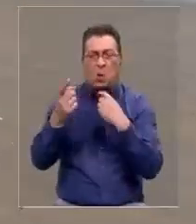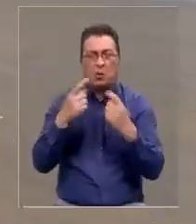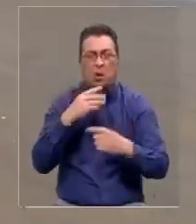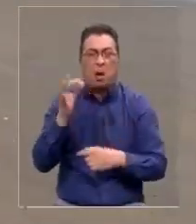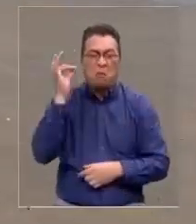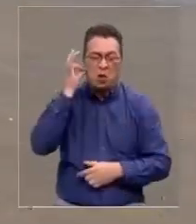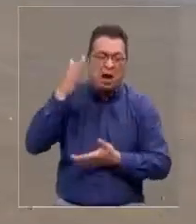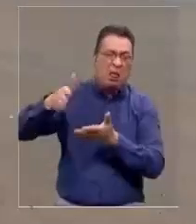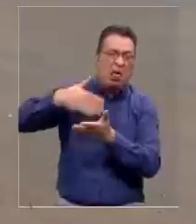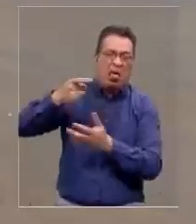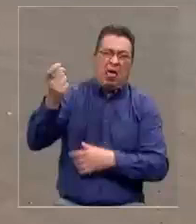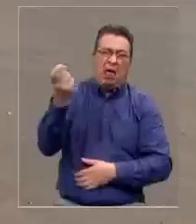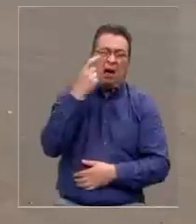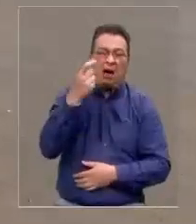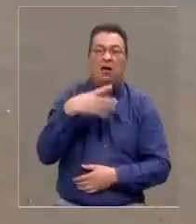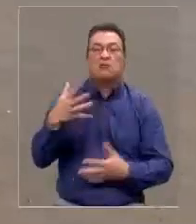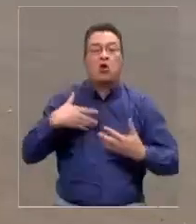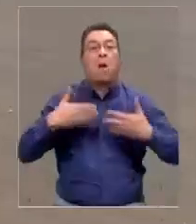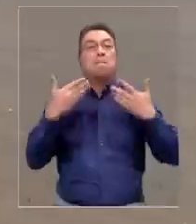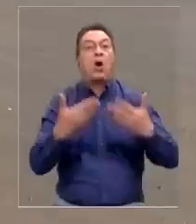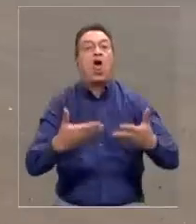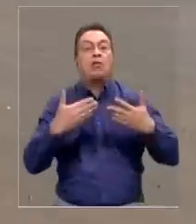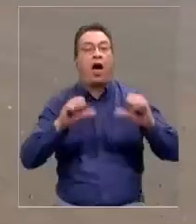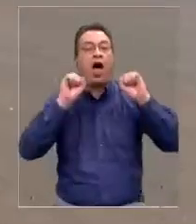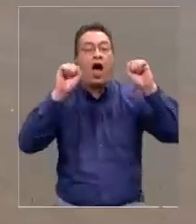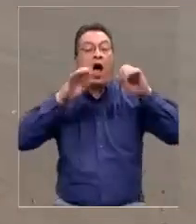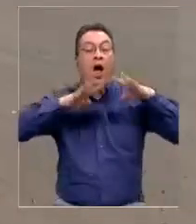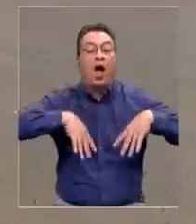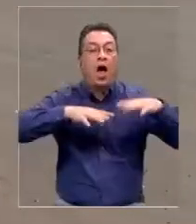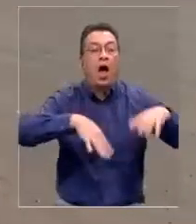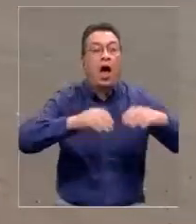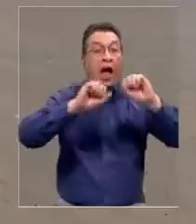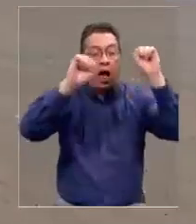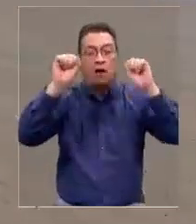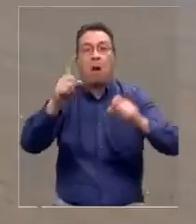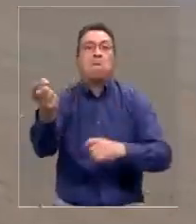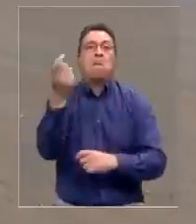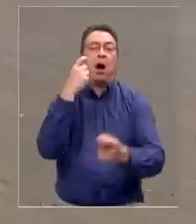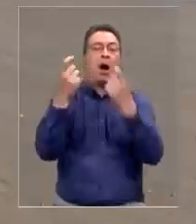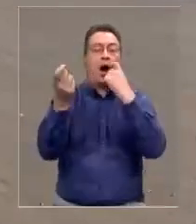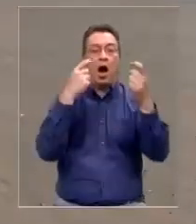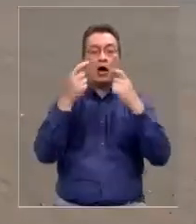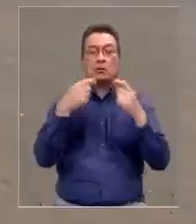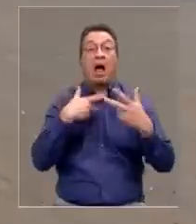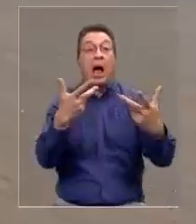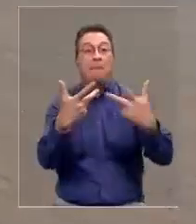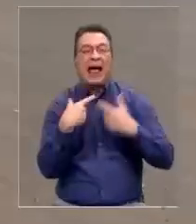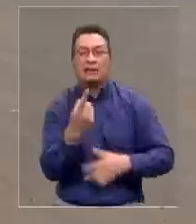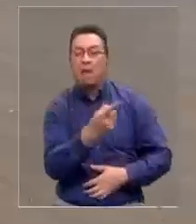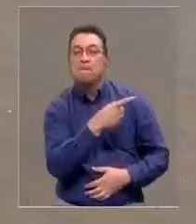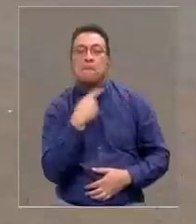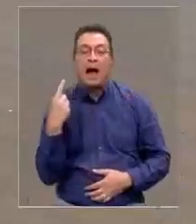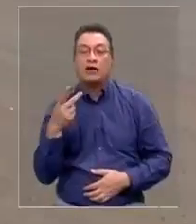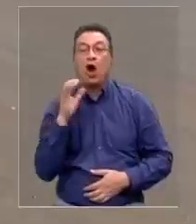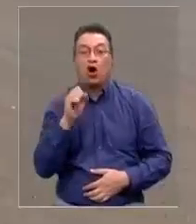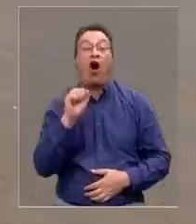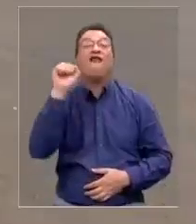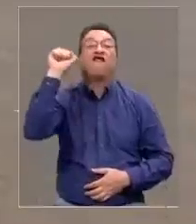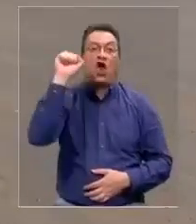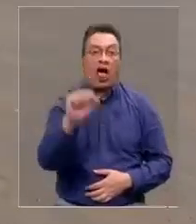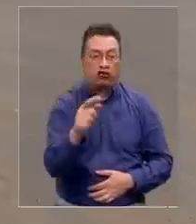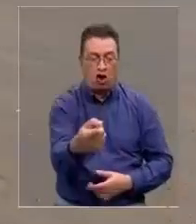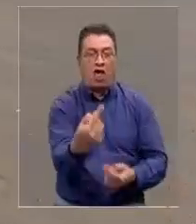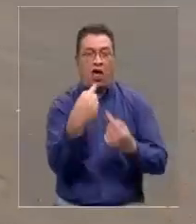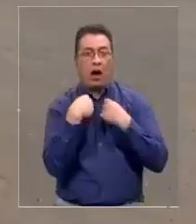misógenos. Para que me dejara de molestar en el fondo con el tema medioambiental, me hicieron una amenaza de muerte y una de violación